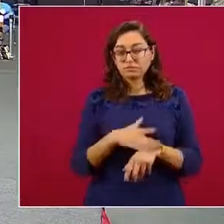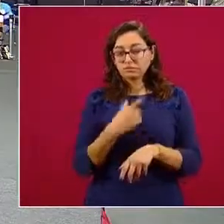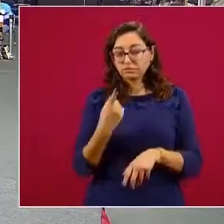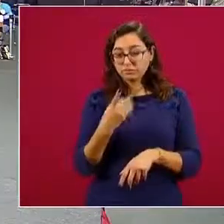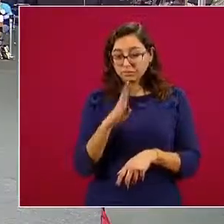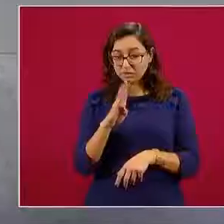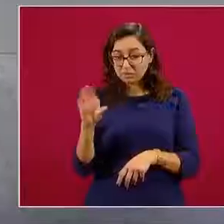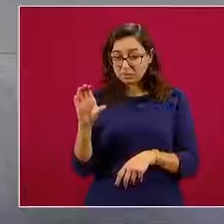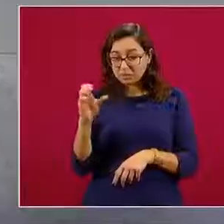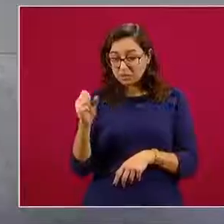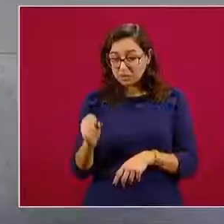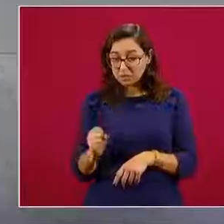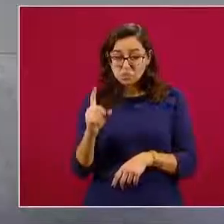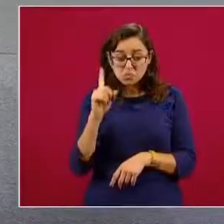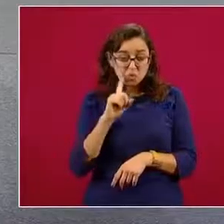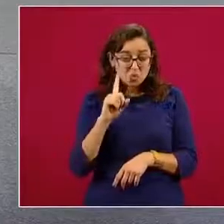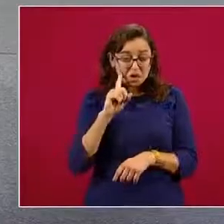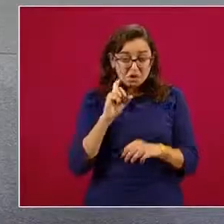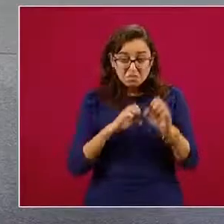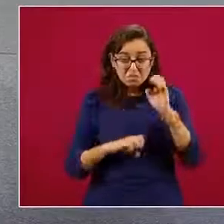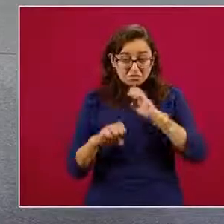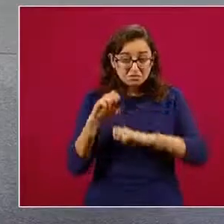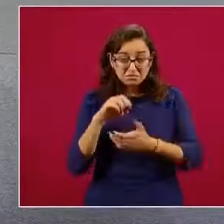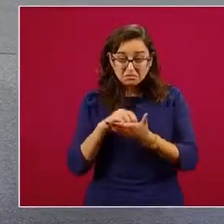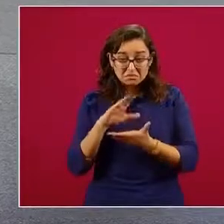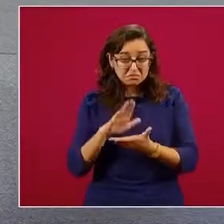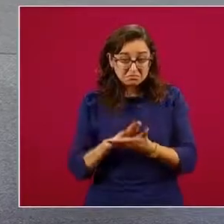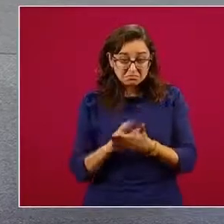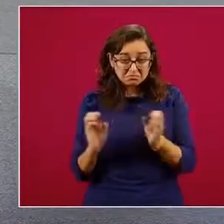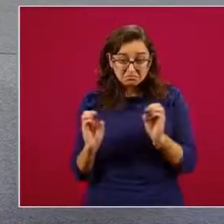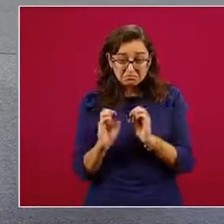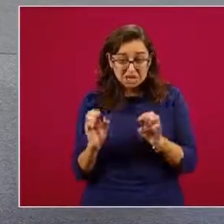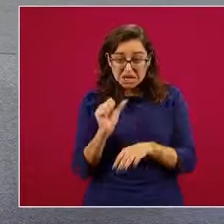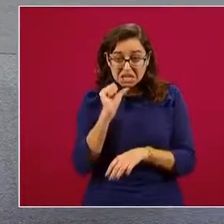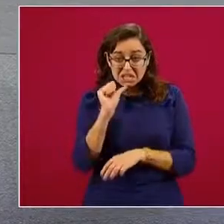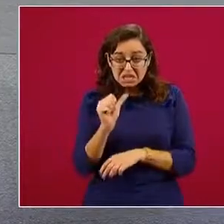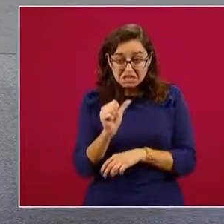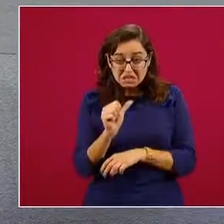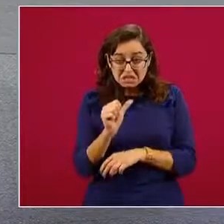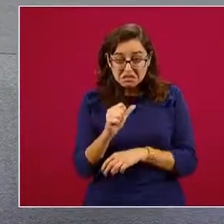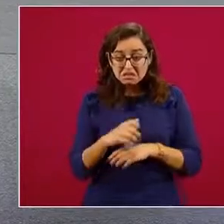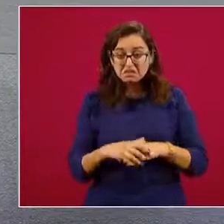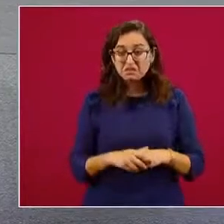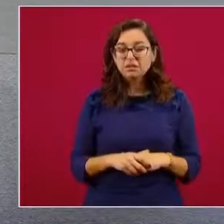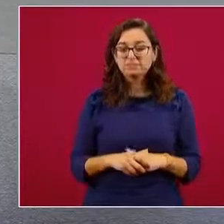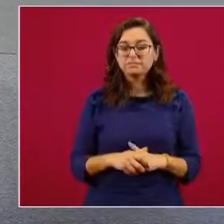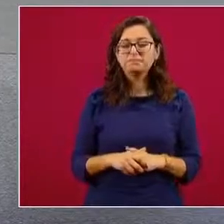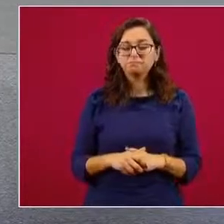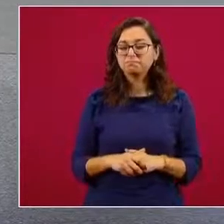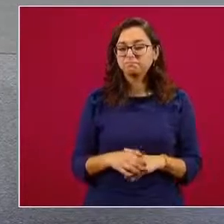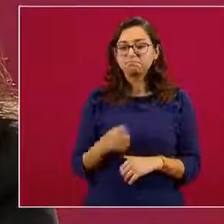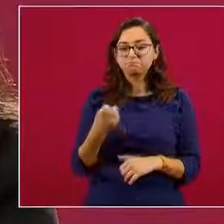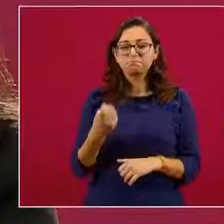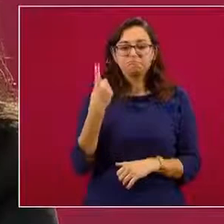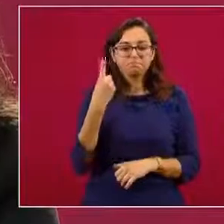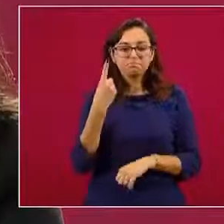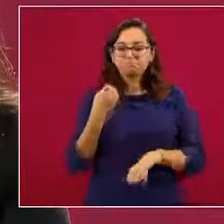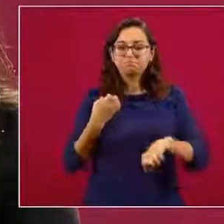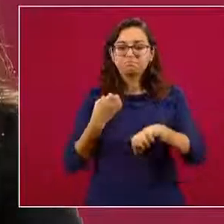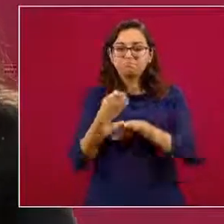California Sur no hay mujeres empresarias que se han registrado. Sí, así es. No es el único estado que nos